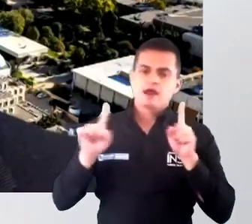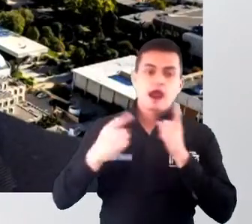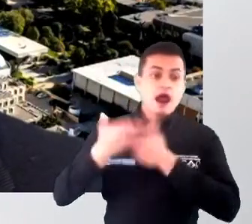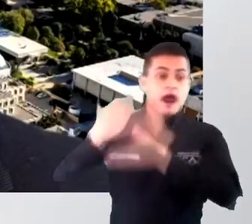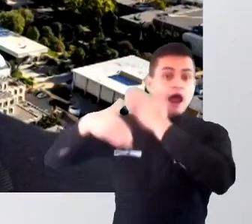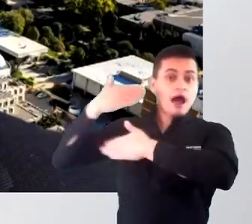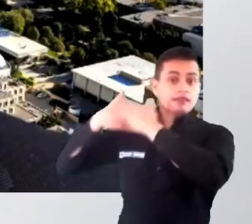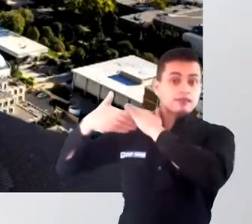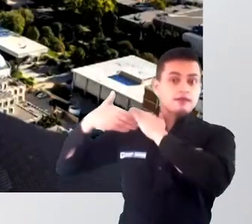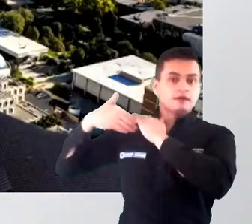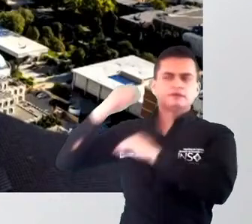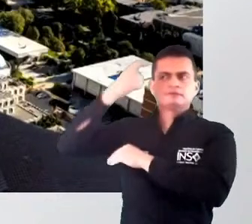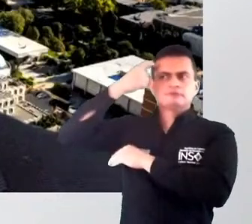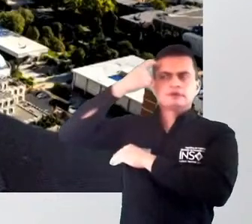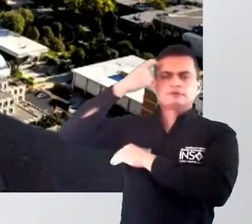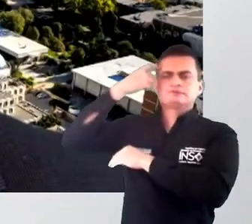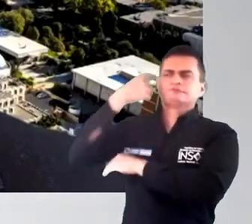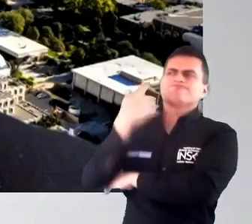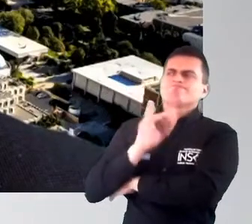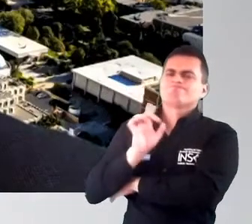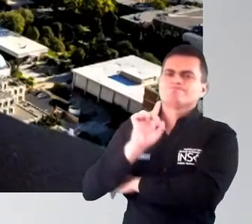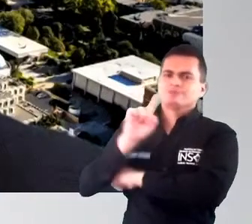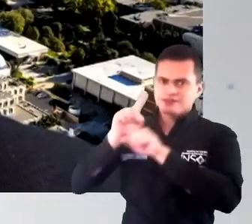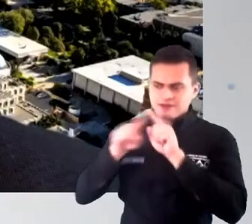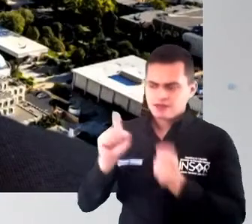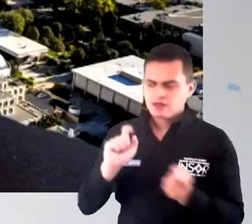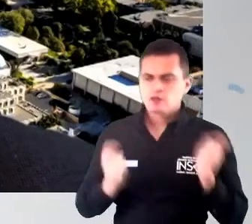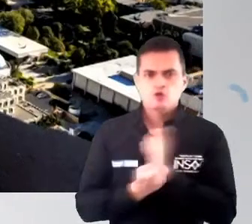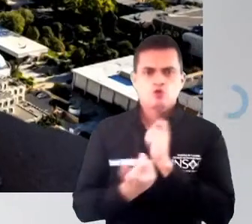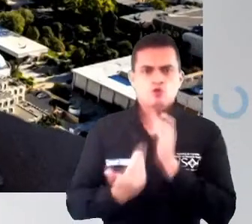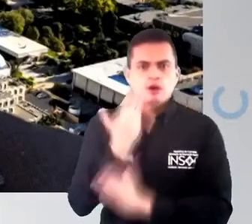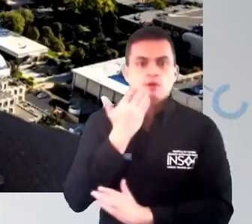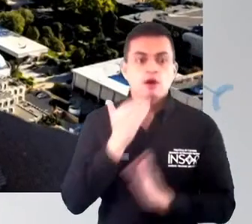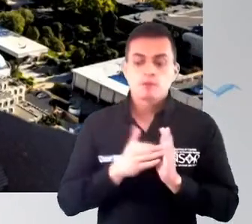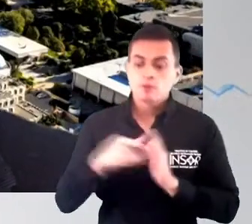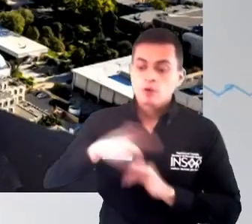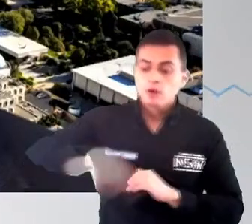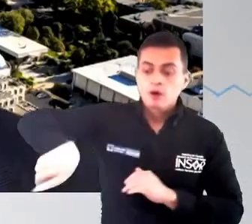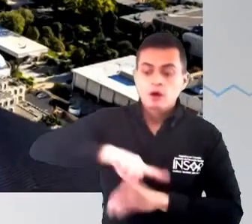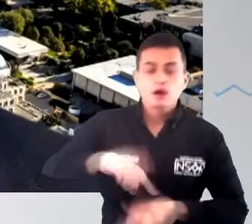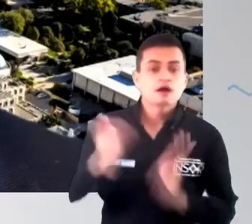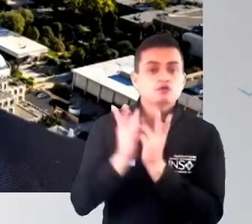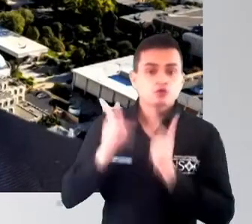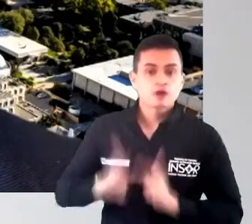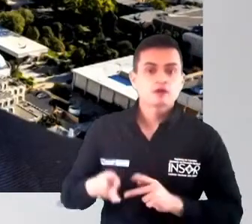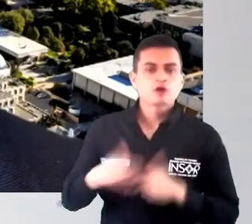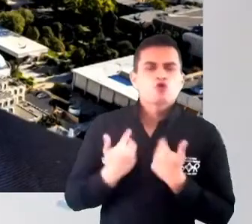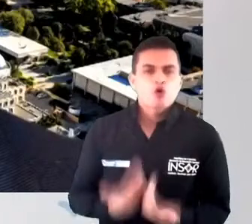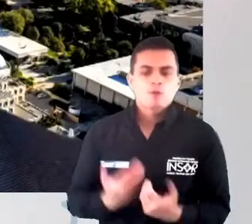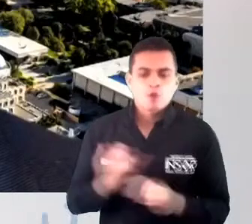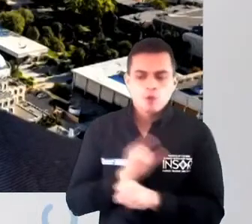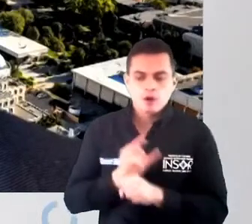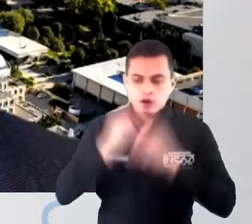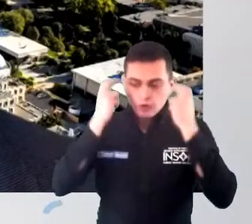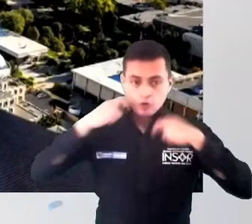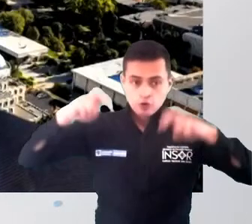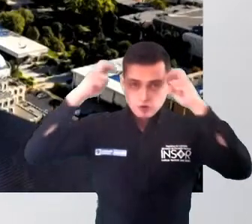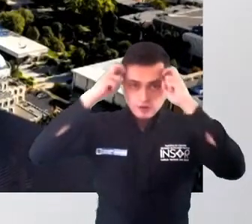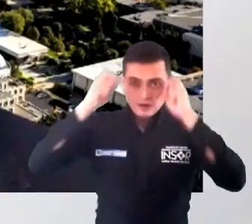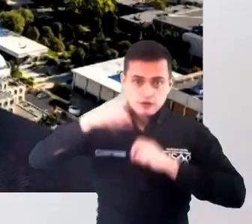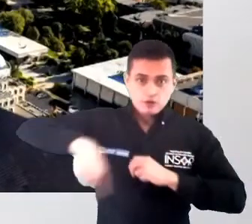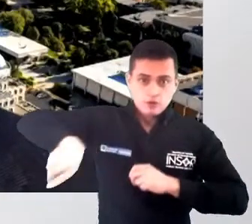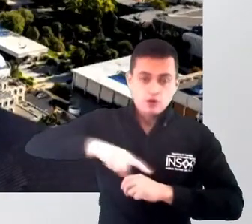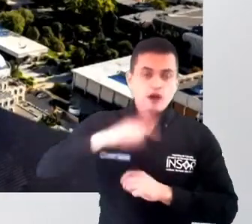Si pensamos cómo los estudiantes utilizan y aplican el conocimiento de su educación en su